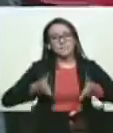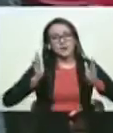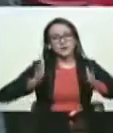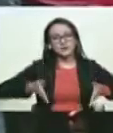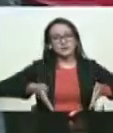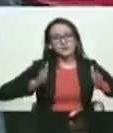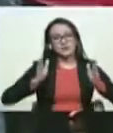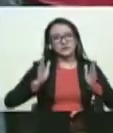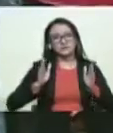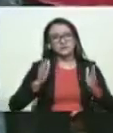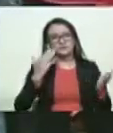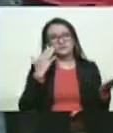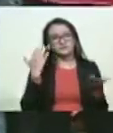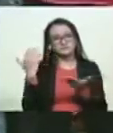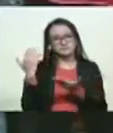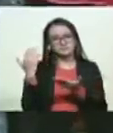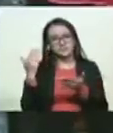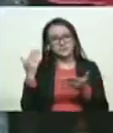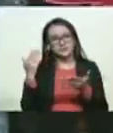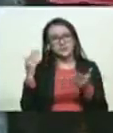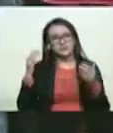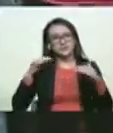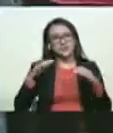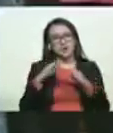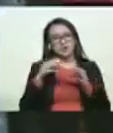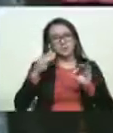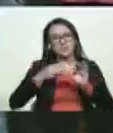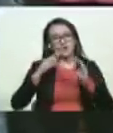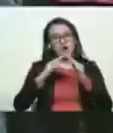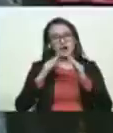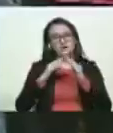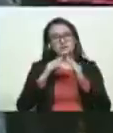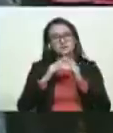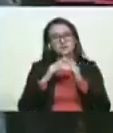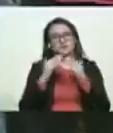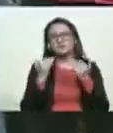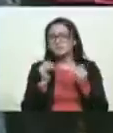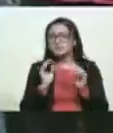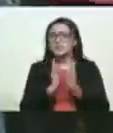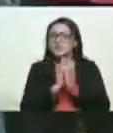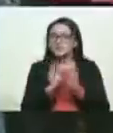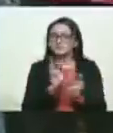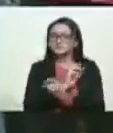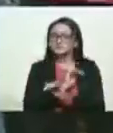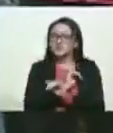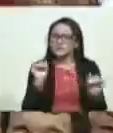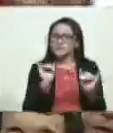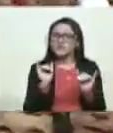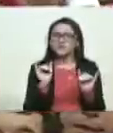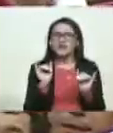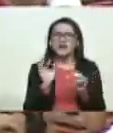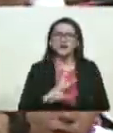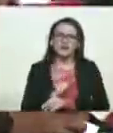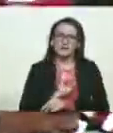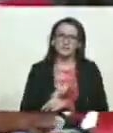del urbanismo la llovizna y de las petrocasas vamos a terminarla en tiempo récord